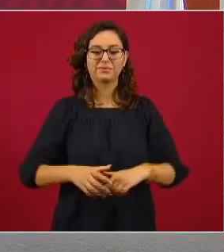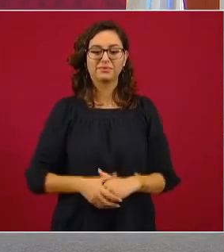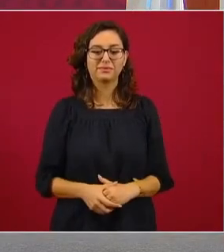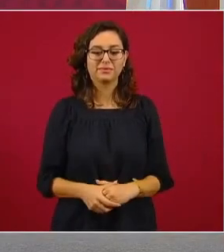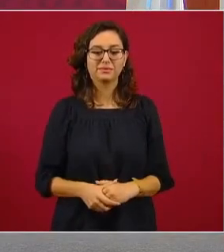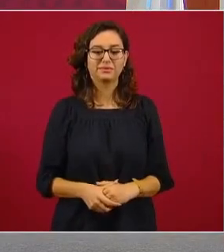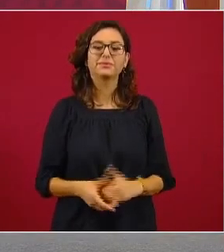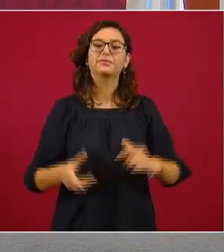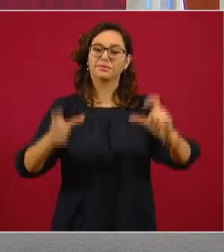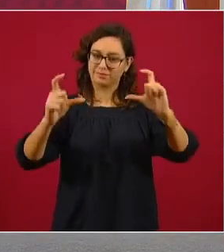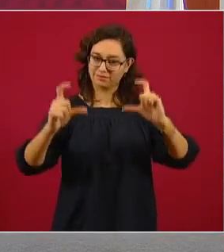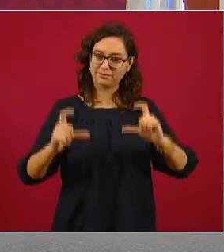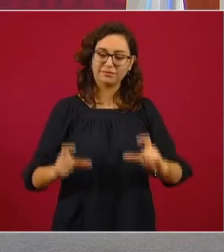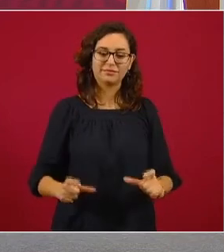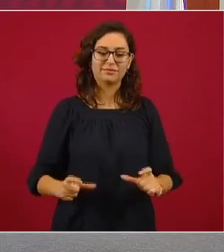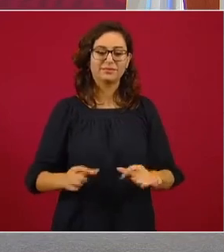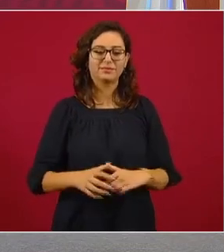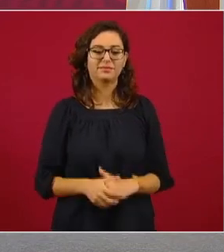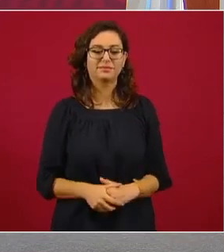va otra,